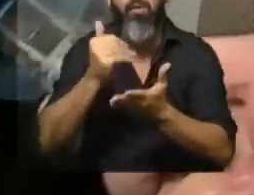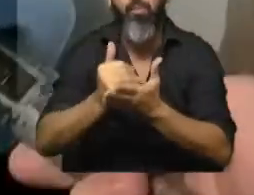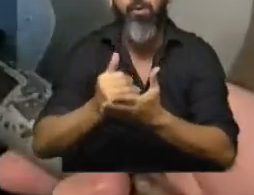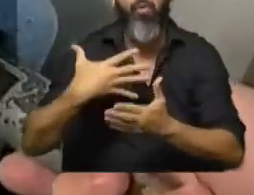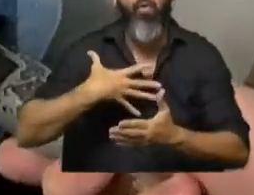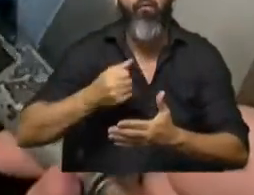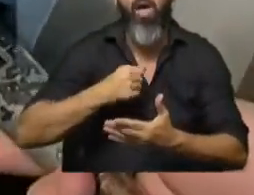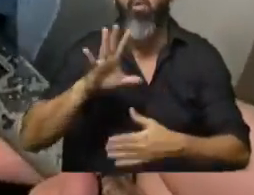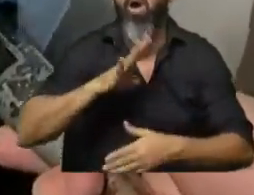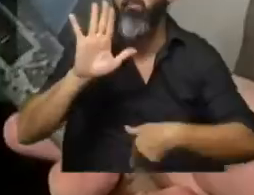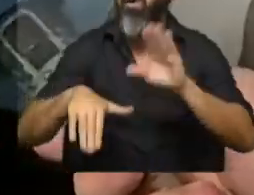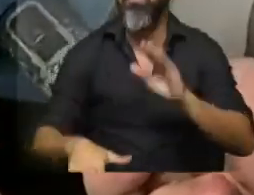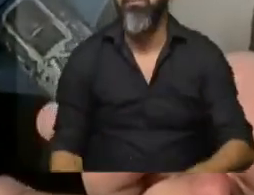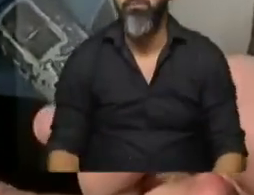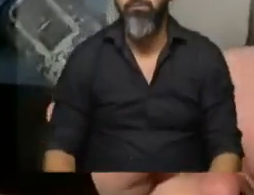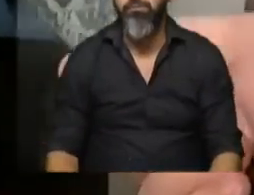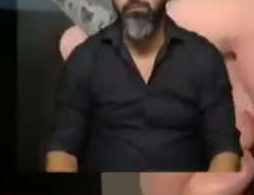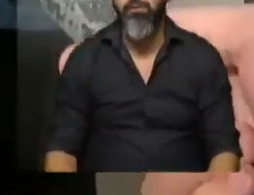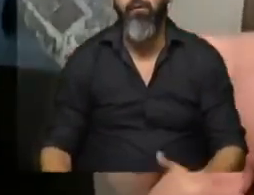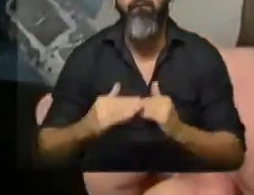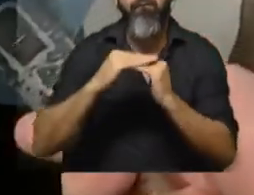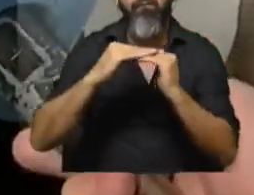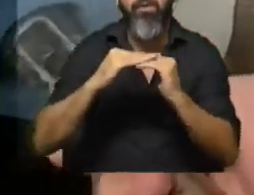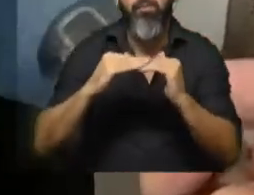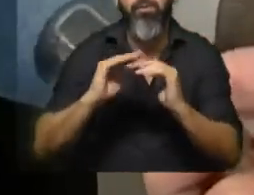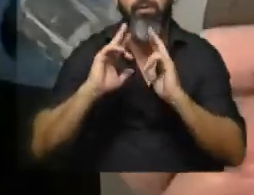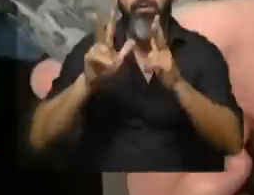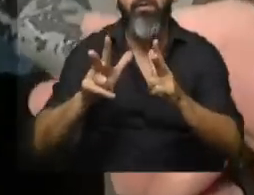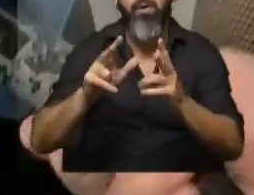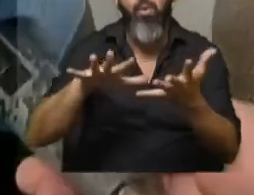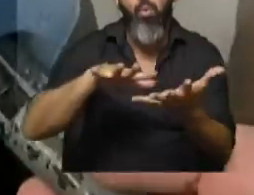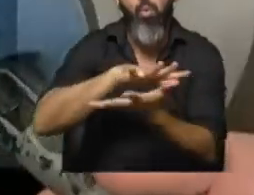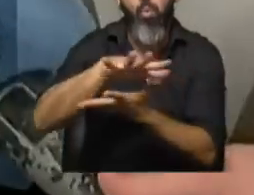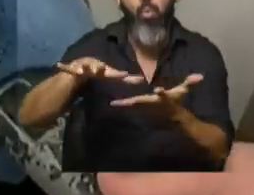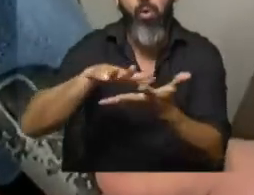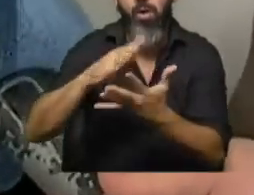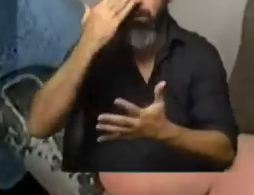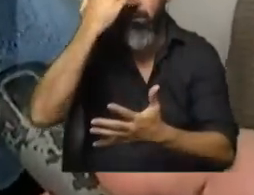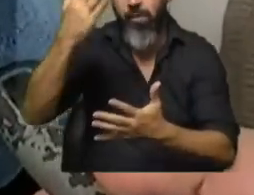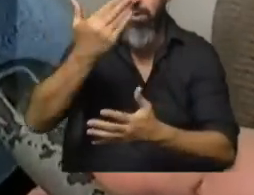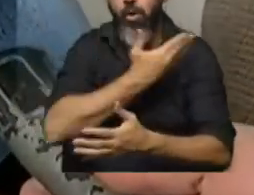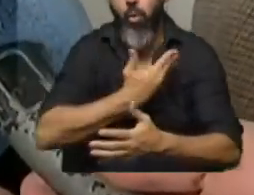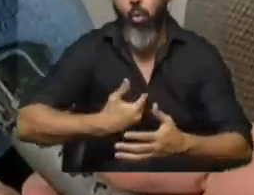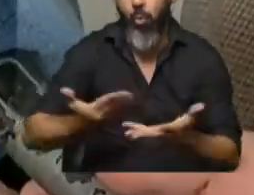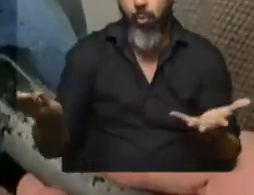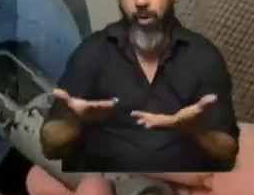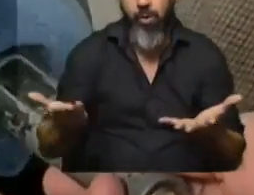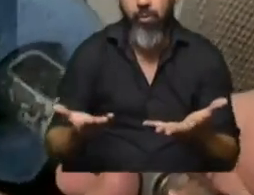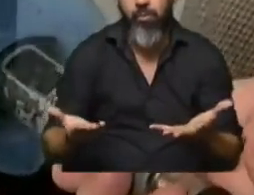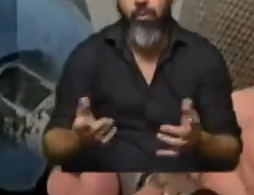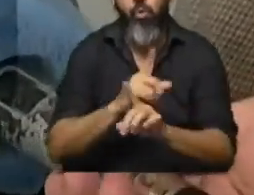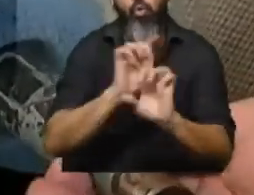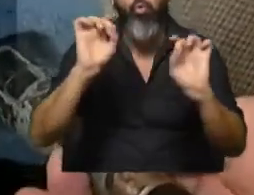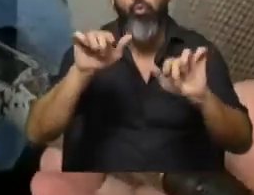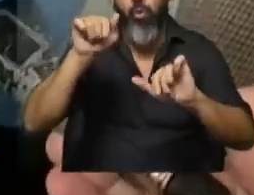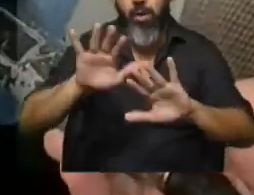sobre todo el partido nacional básicamente usted manifestó los lugares donde el frente amplio es gobierno hoy pero no es